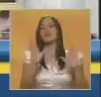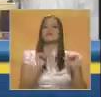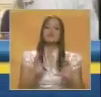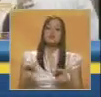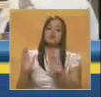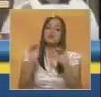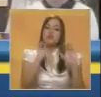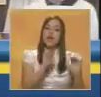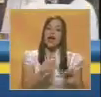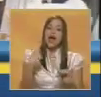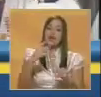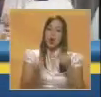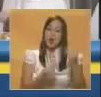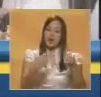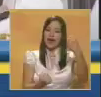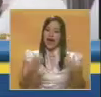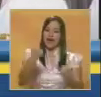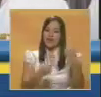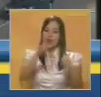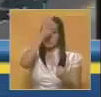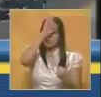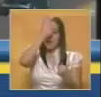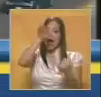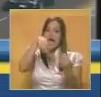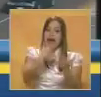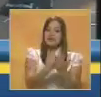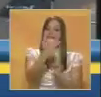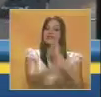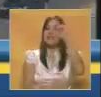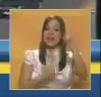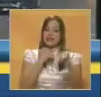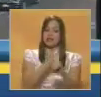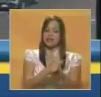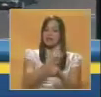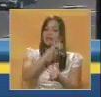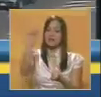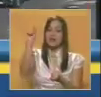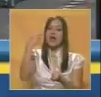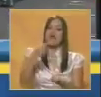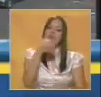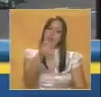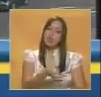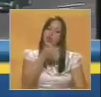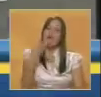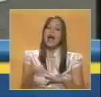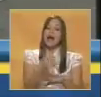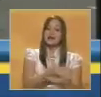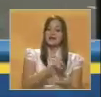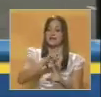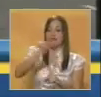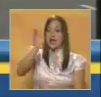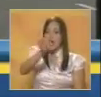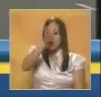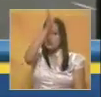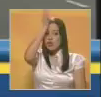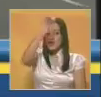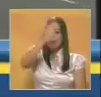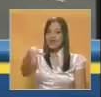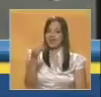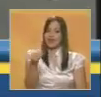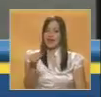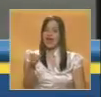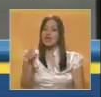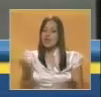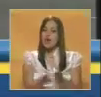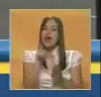recorrido en papamóvil desde la Habana hasta el Aeropuerto Internacional donde pronunciará un discurso an de partir a Roma Italia de este